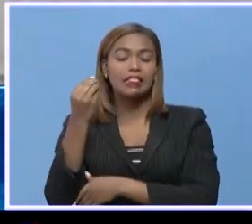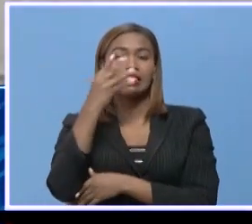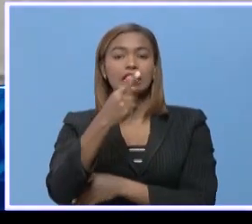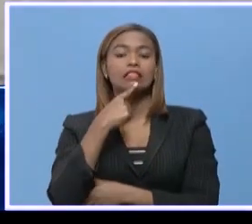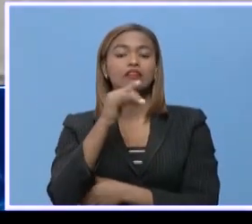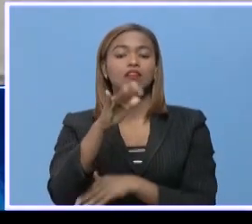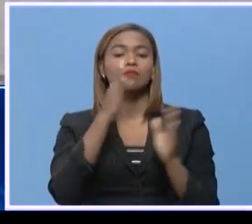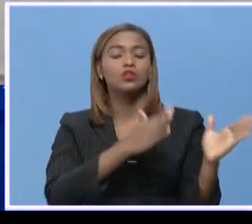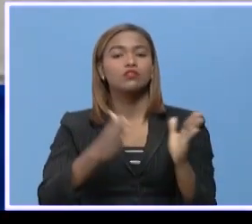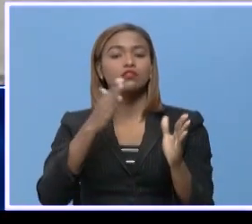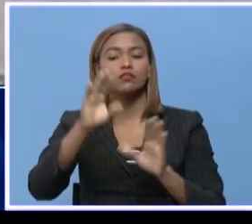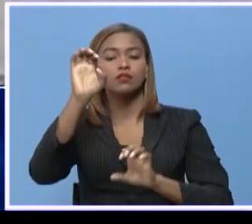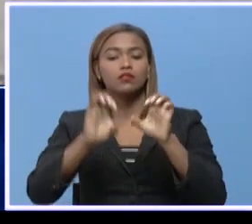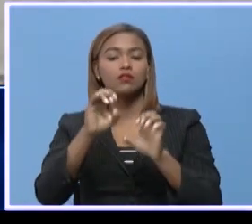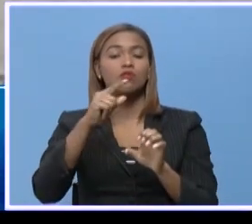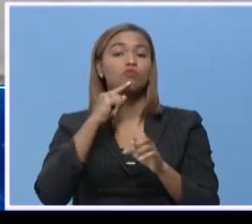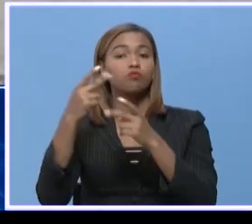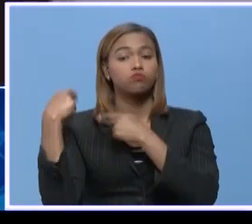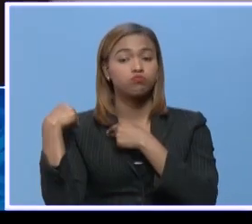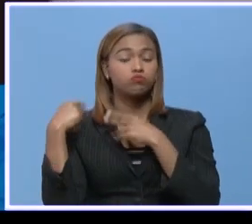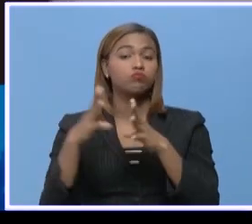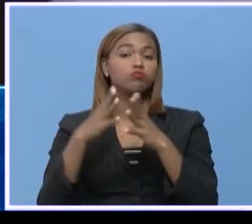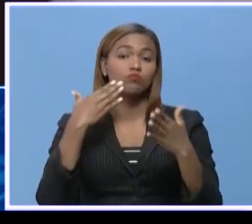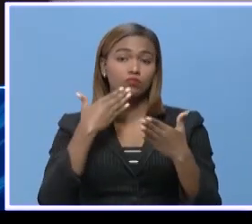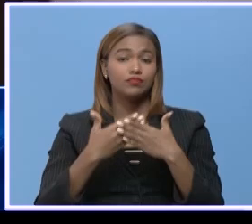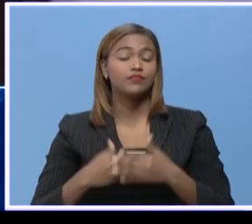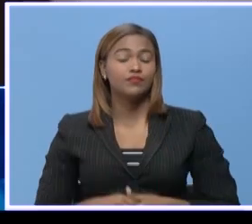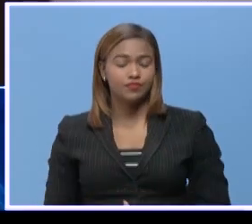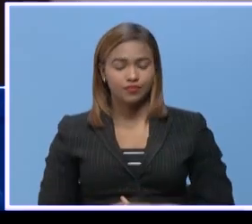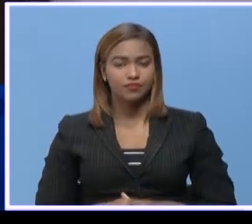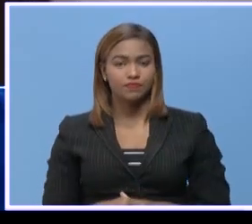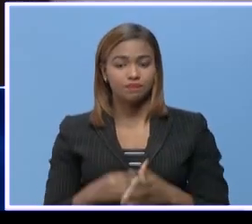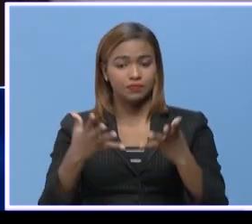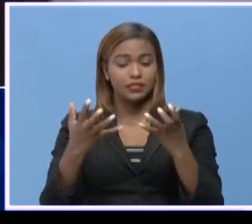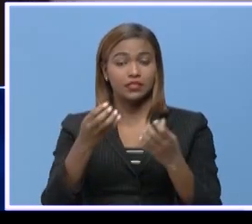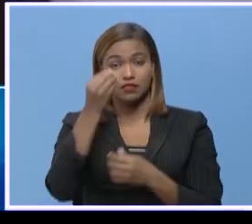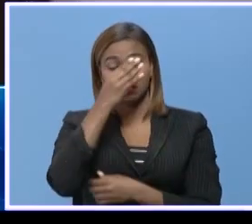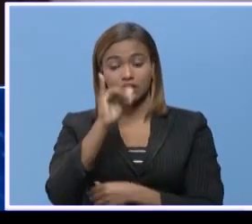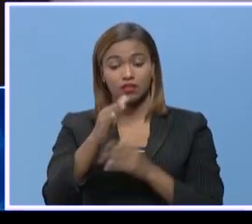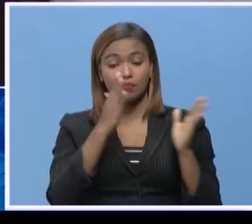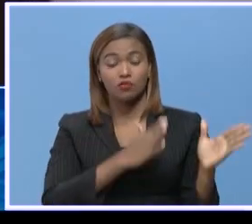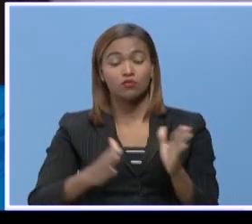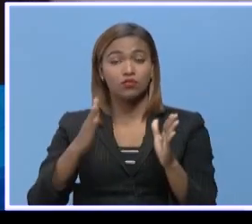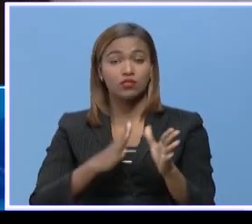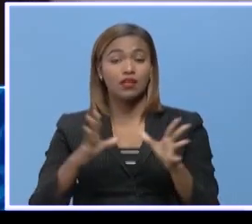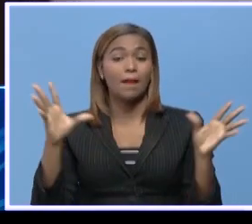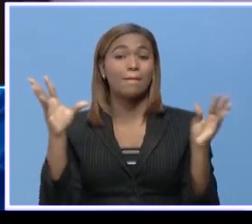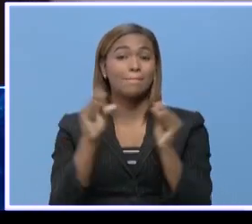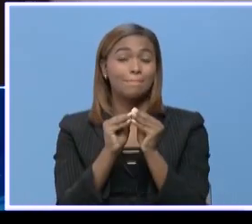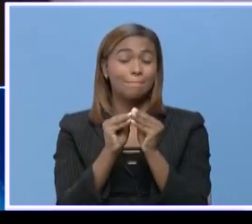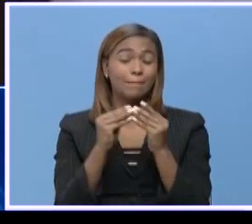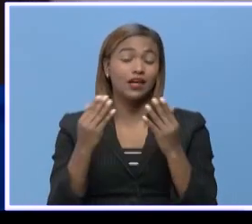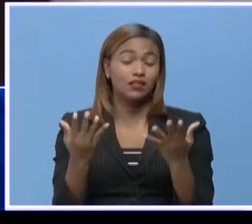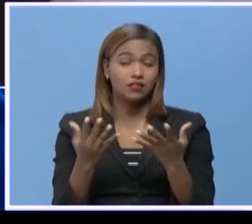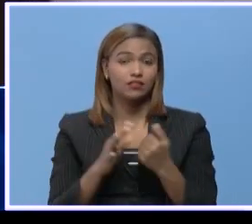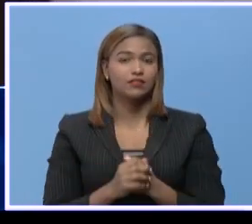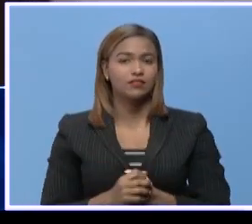el proceso de evaluación fue una tarea ardua. Quiero decir que ha sido un proceso de los procesos más